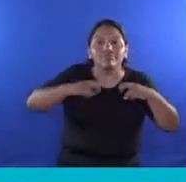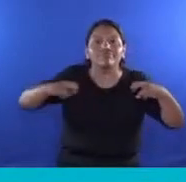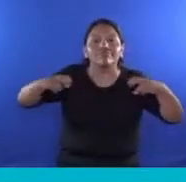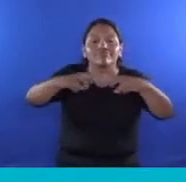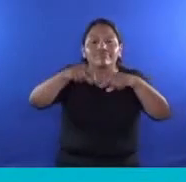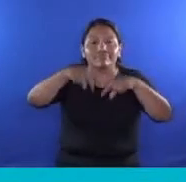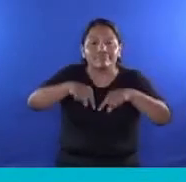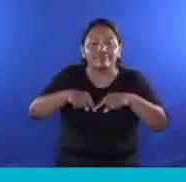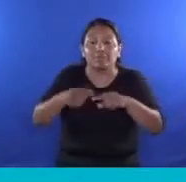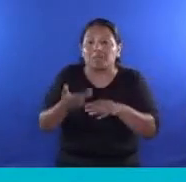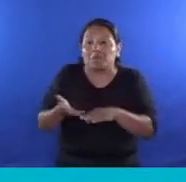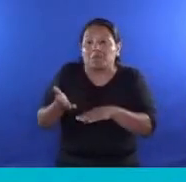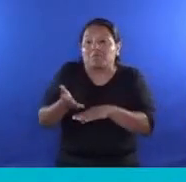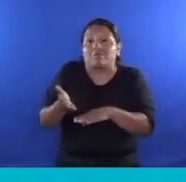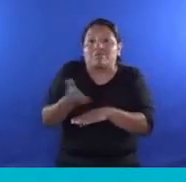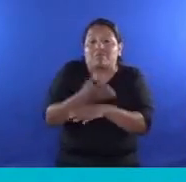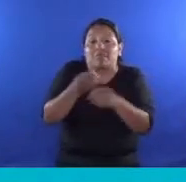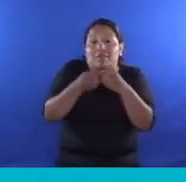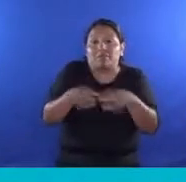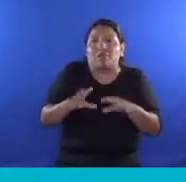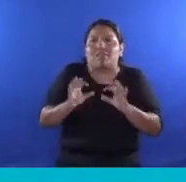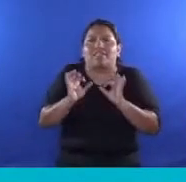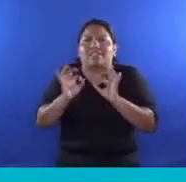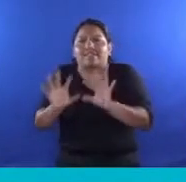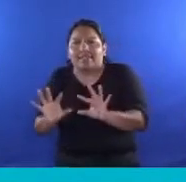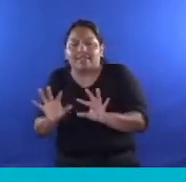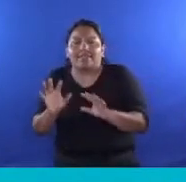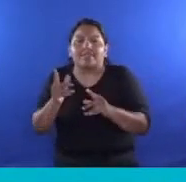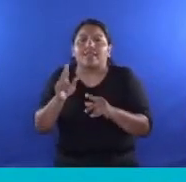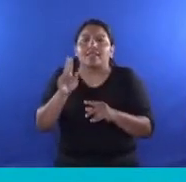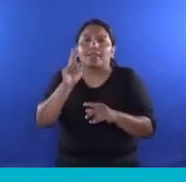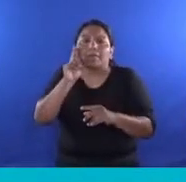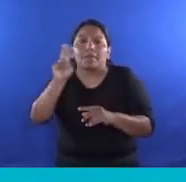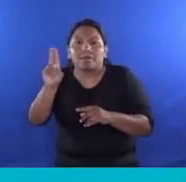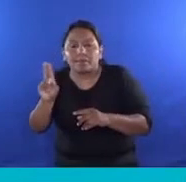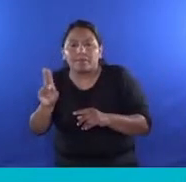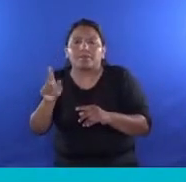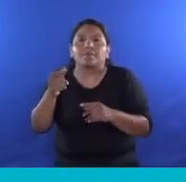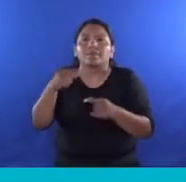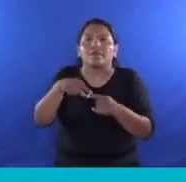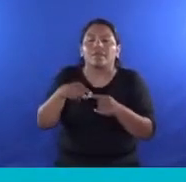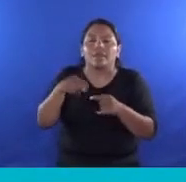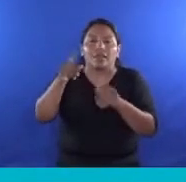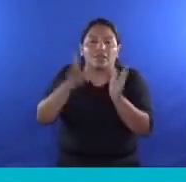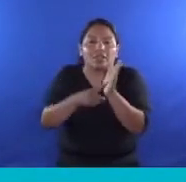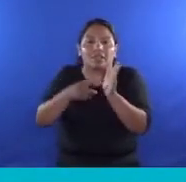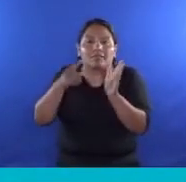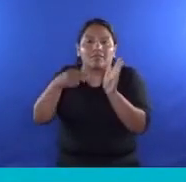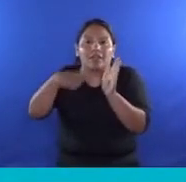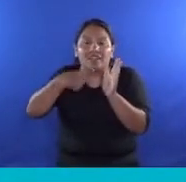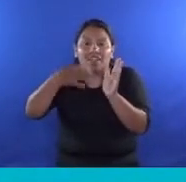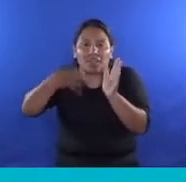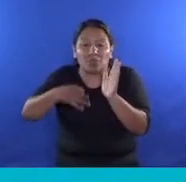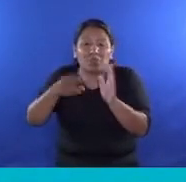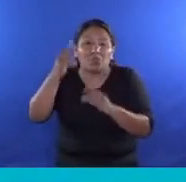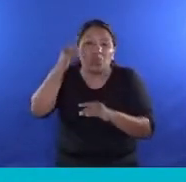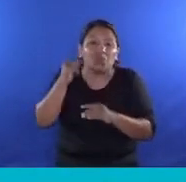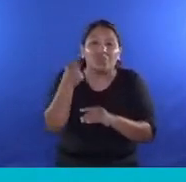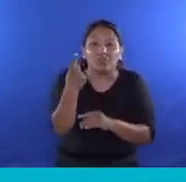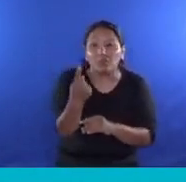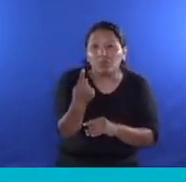hasta que inició esta sesión con las licencias que permite el régimen actual del reglamento, eran 91.